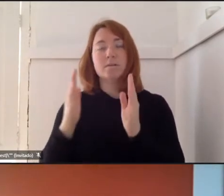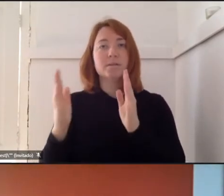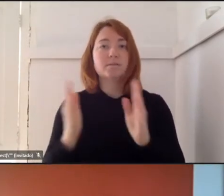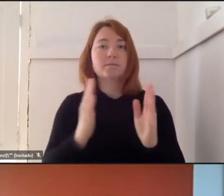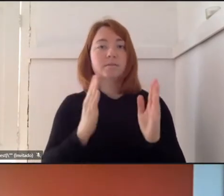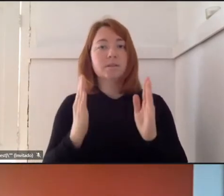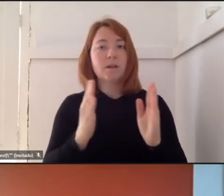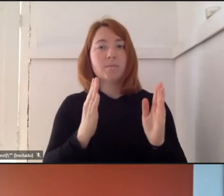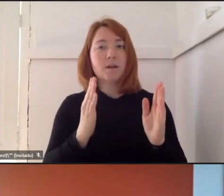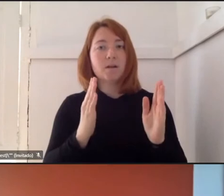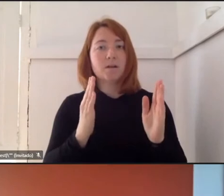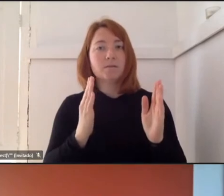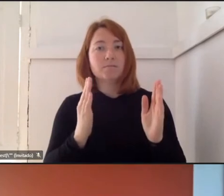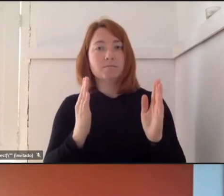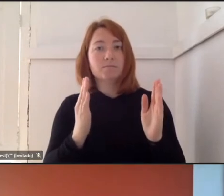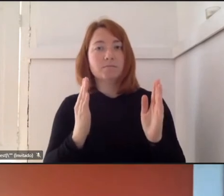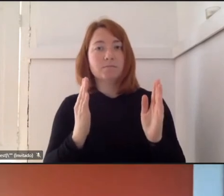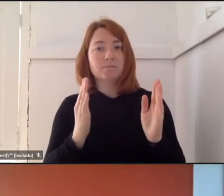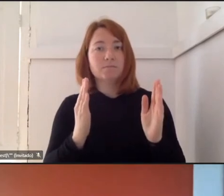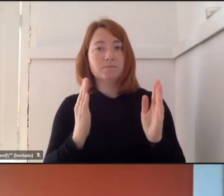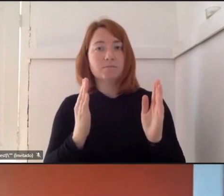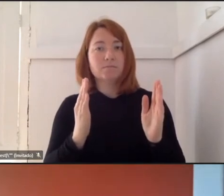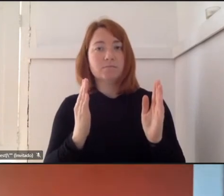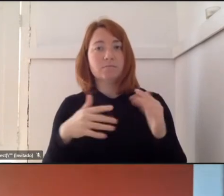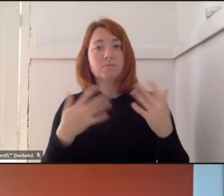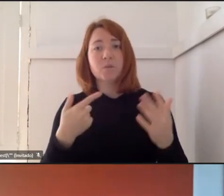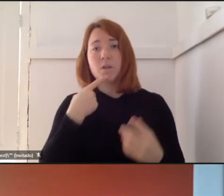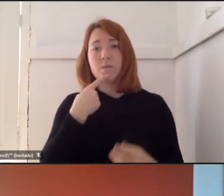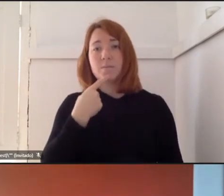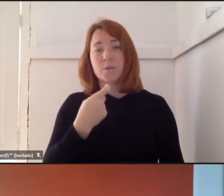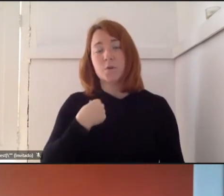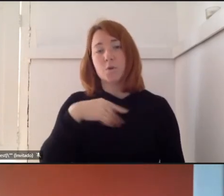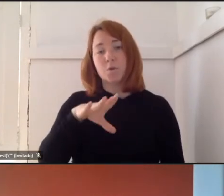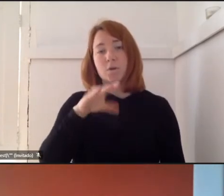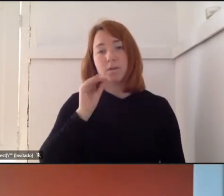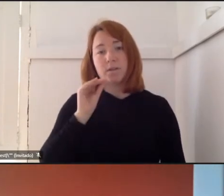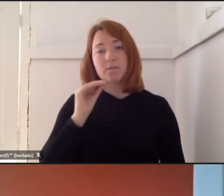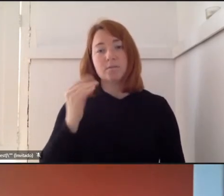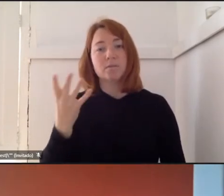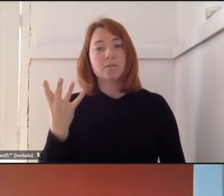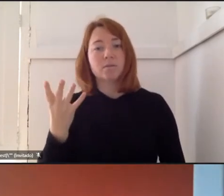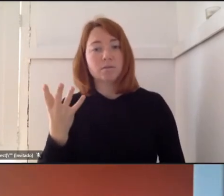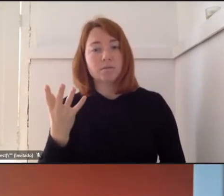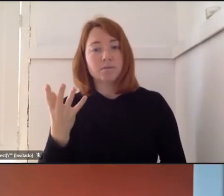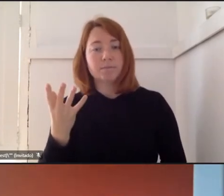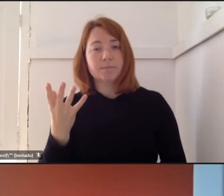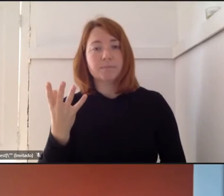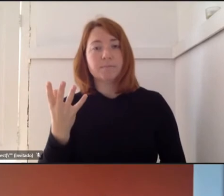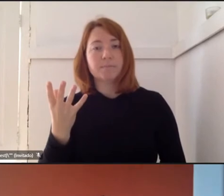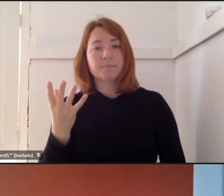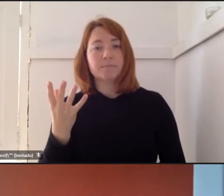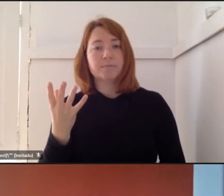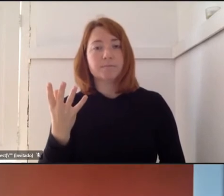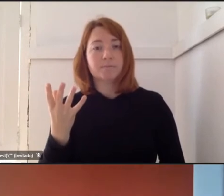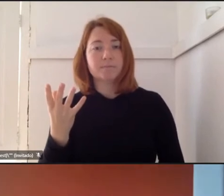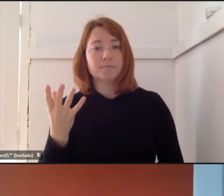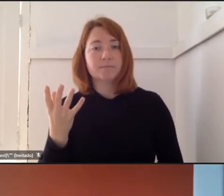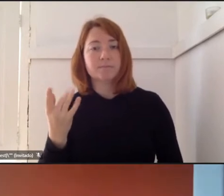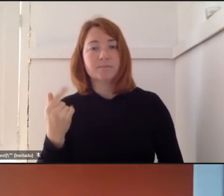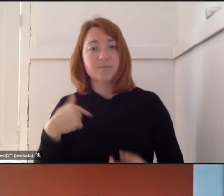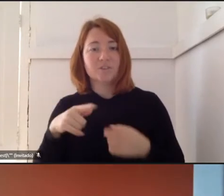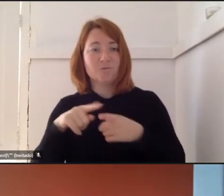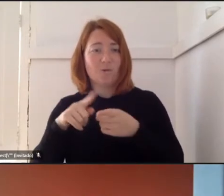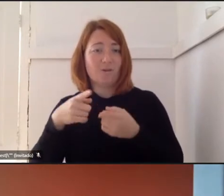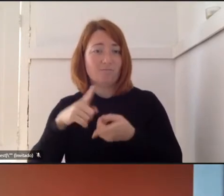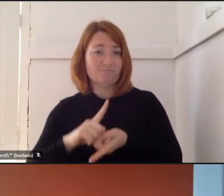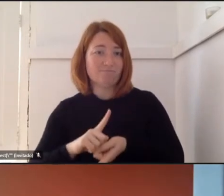cada... Y entonces la pregunta yo la entiendo en el sentido inverso a la que yo te